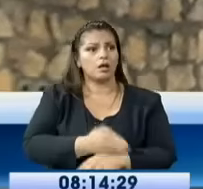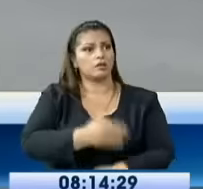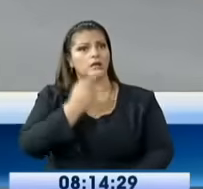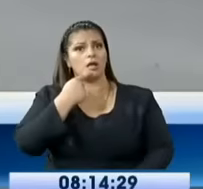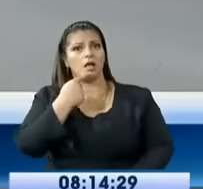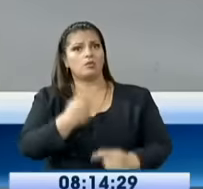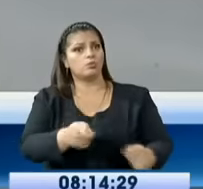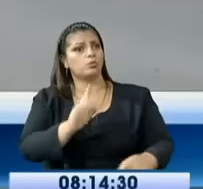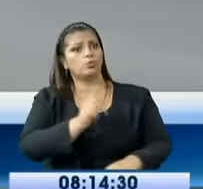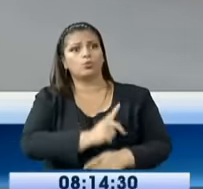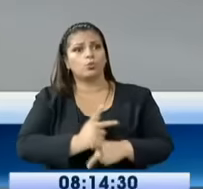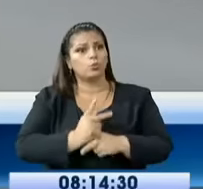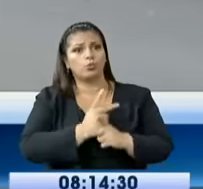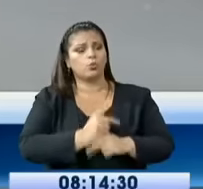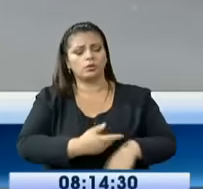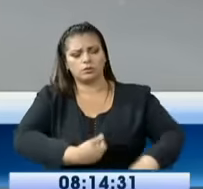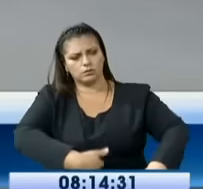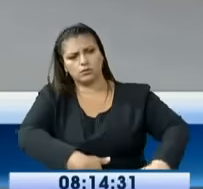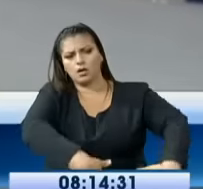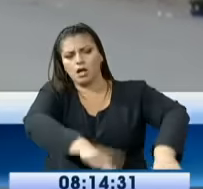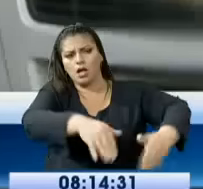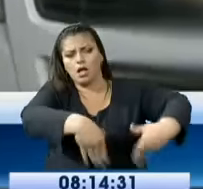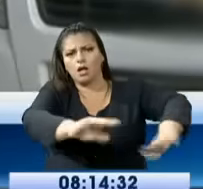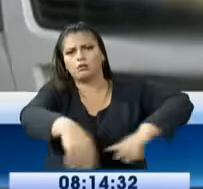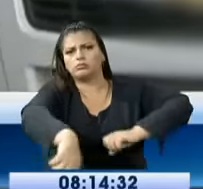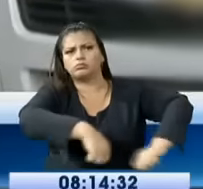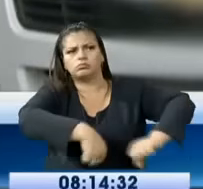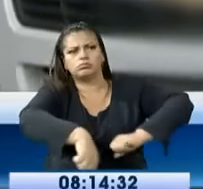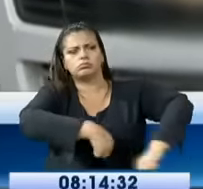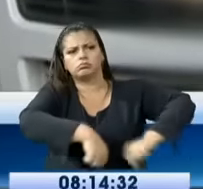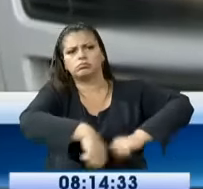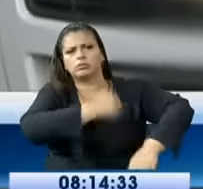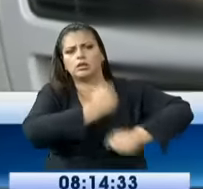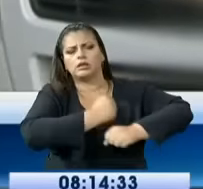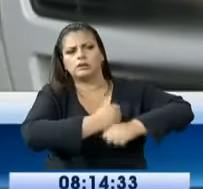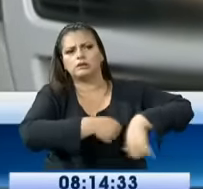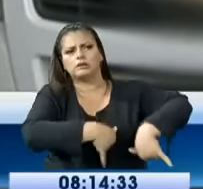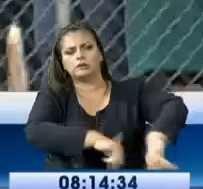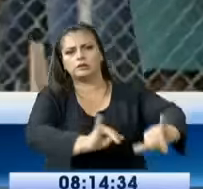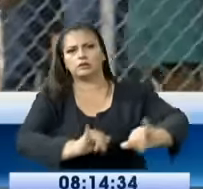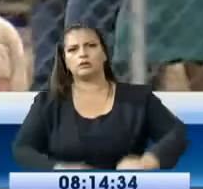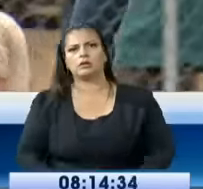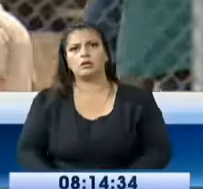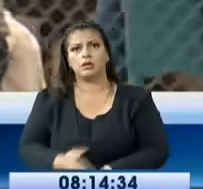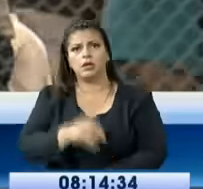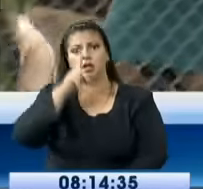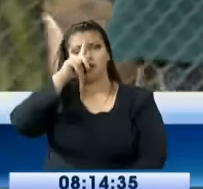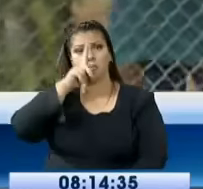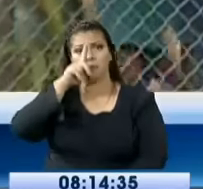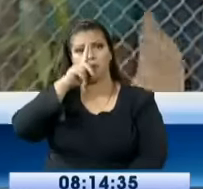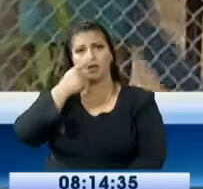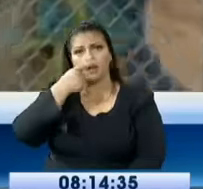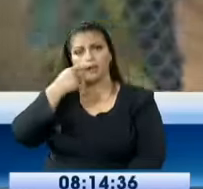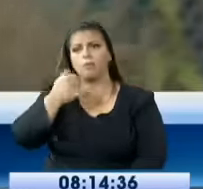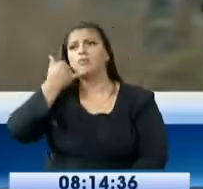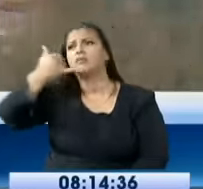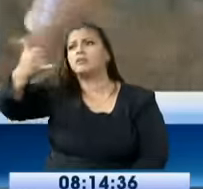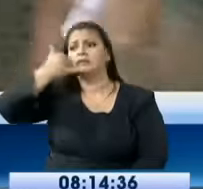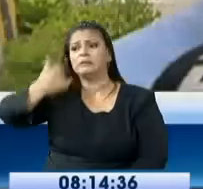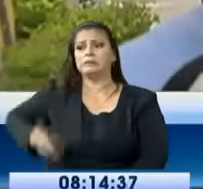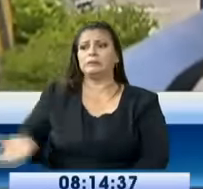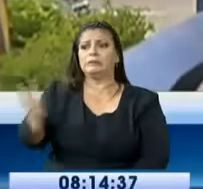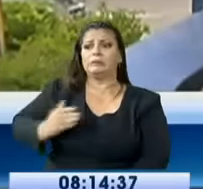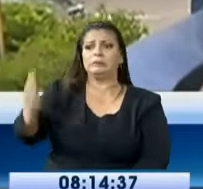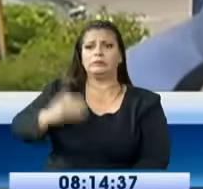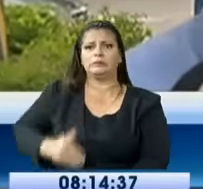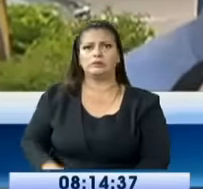pasaba, volvió a sus labores cotidianas. Entre los empleados, uno de ellos fue quien habría dado el anuncio del extraño y misterioso objeto. Que